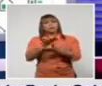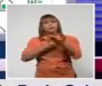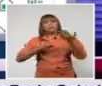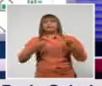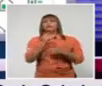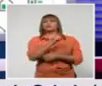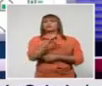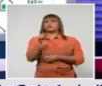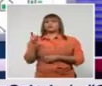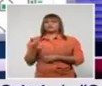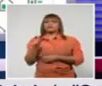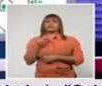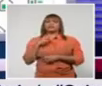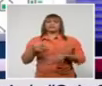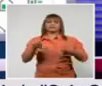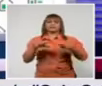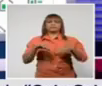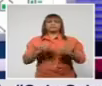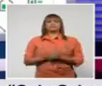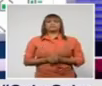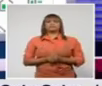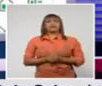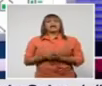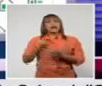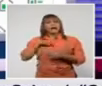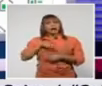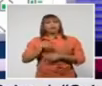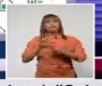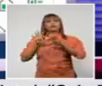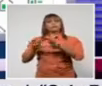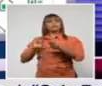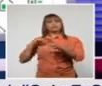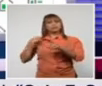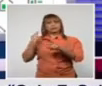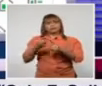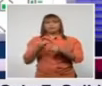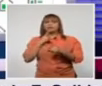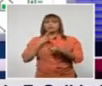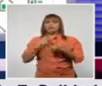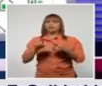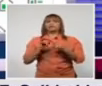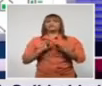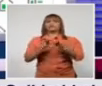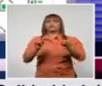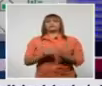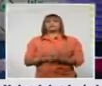este espacio informativo. Vamos a una pausa y enseguida regresamos con otras propuestas.